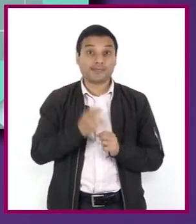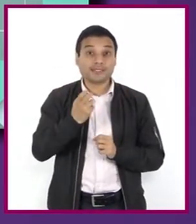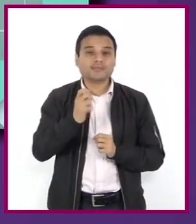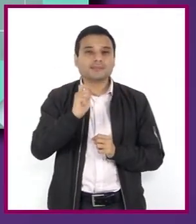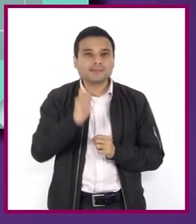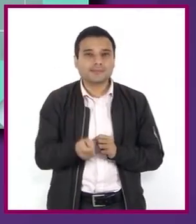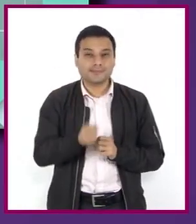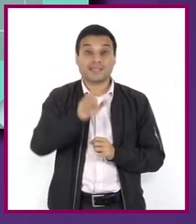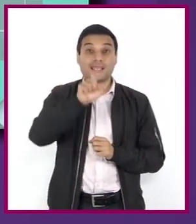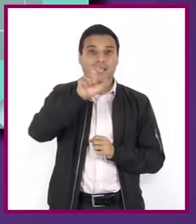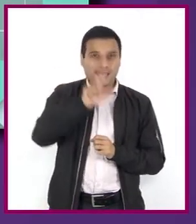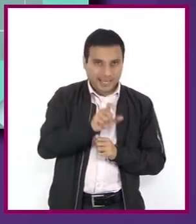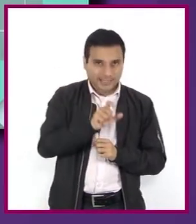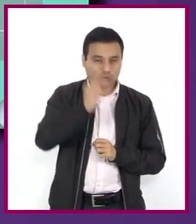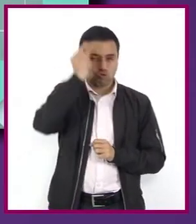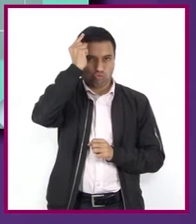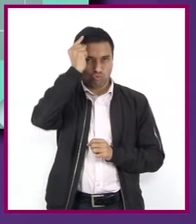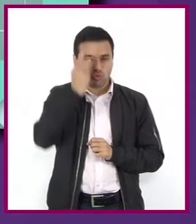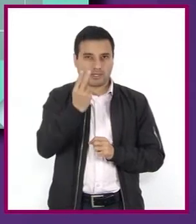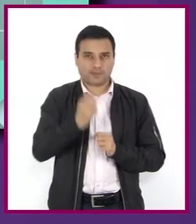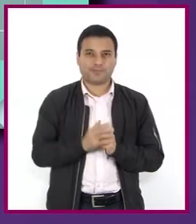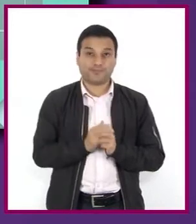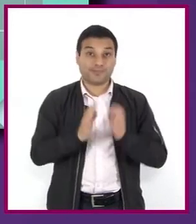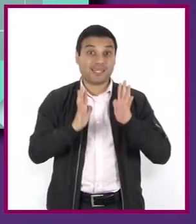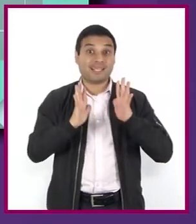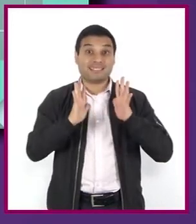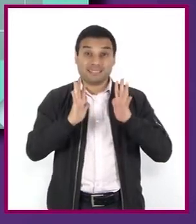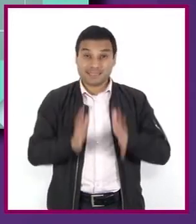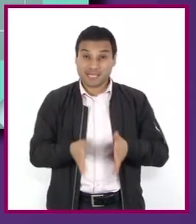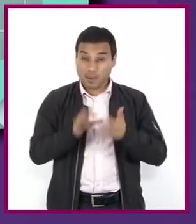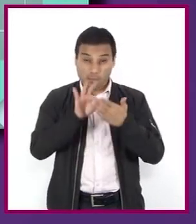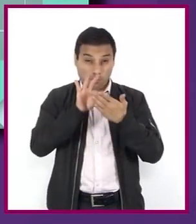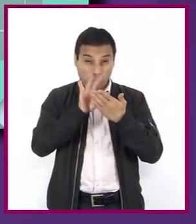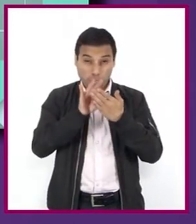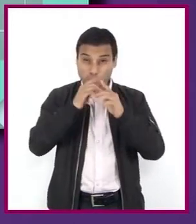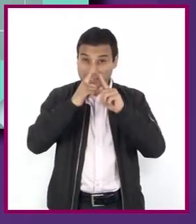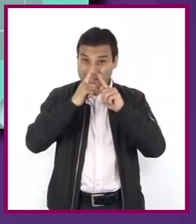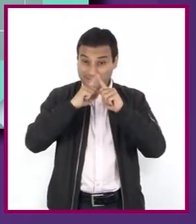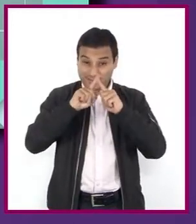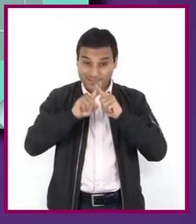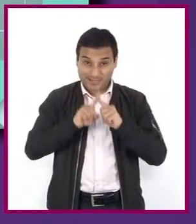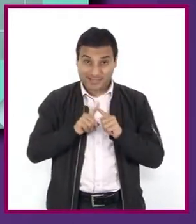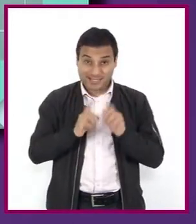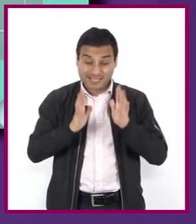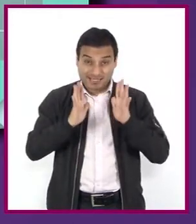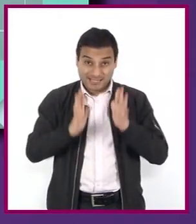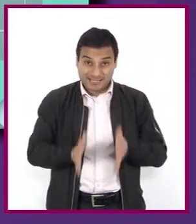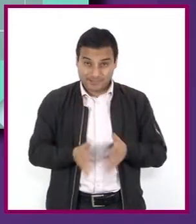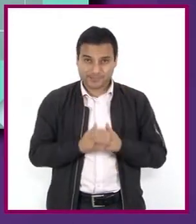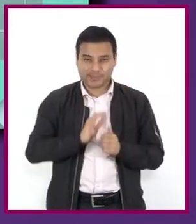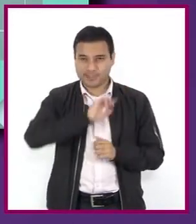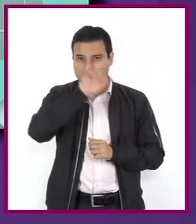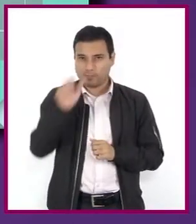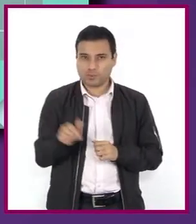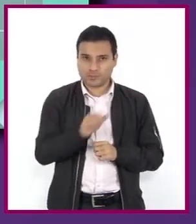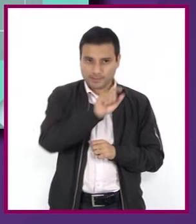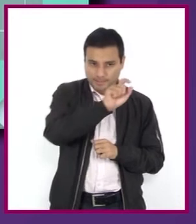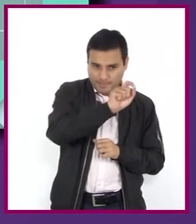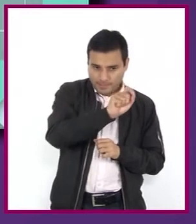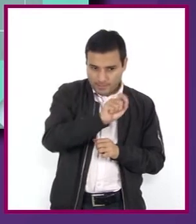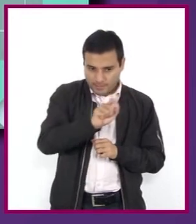cuadrado. Ya que tenemos todos los puntos coordenados identificados, los unimos para formar la